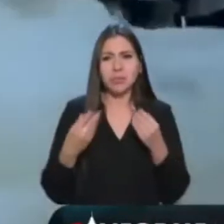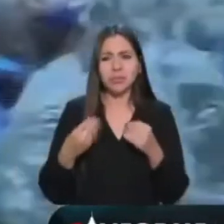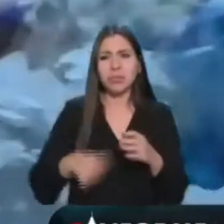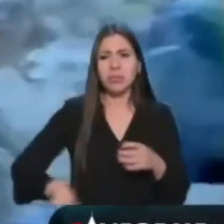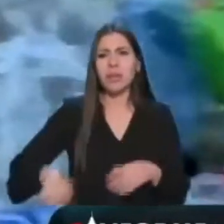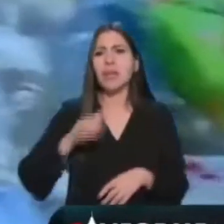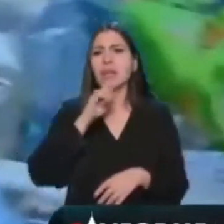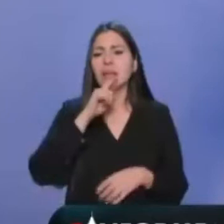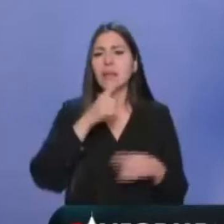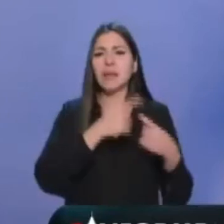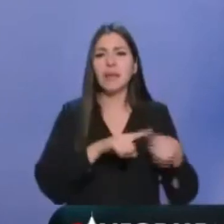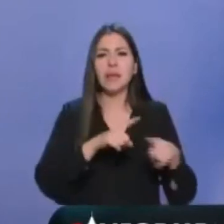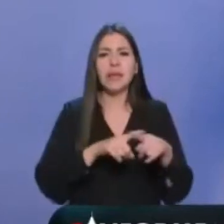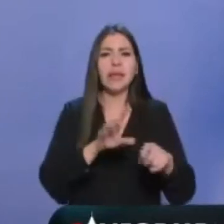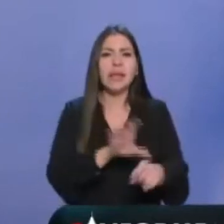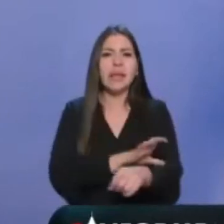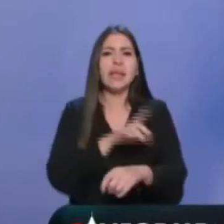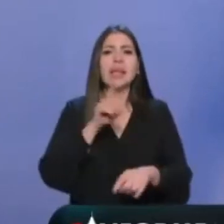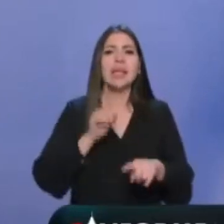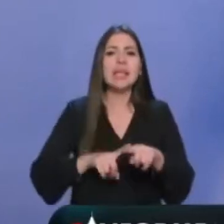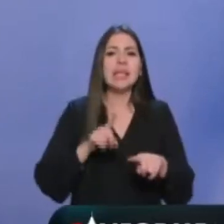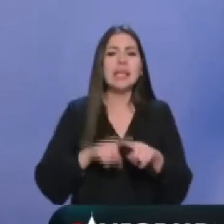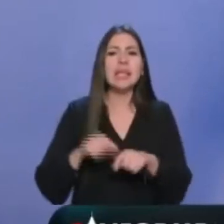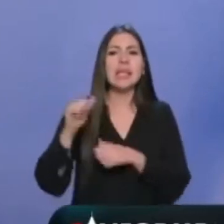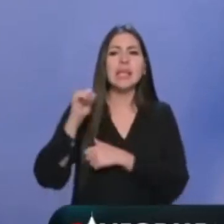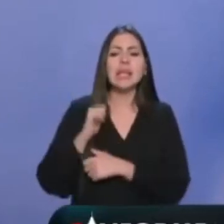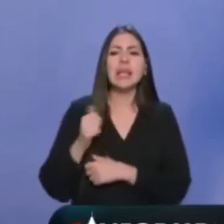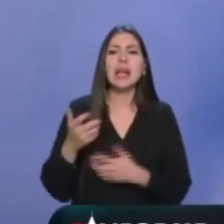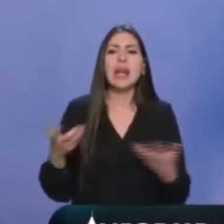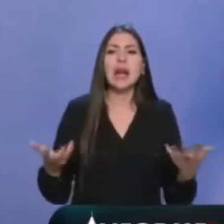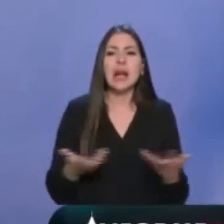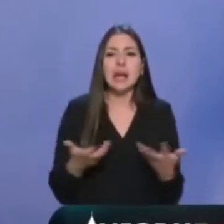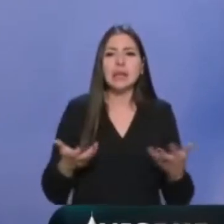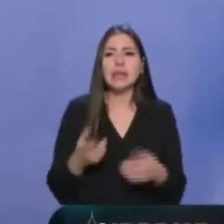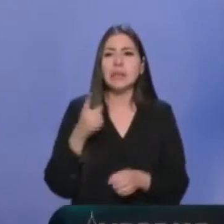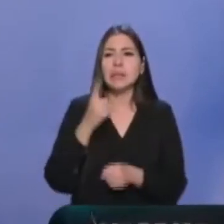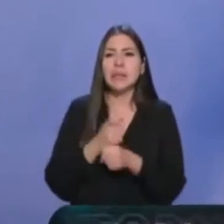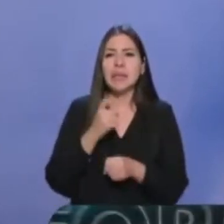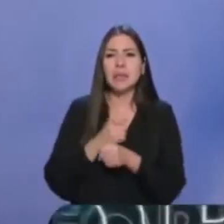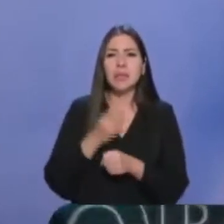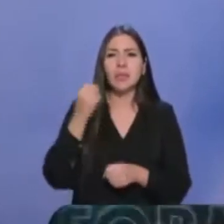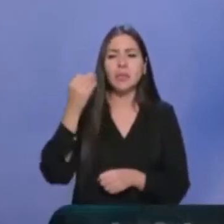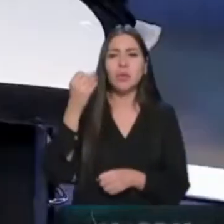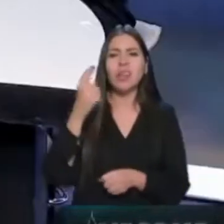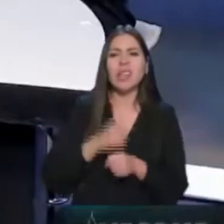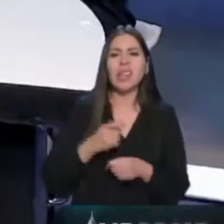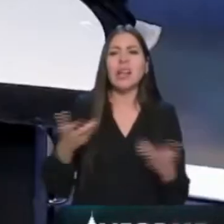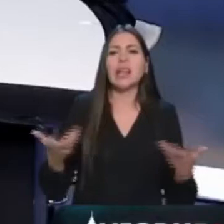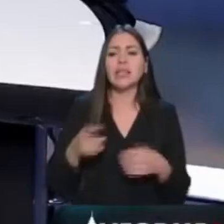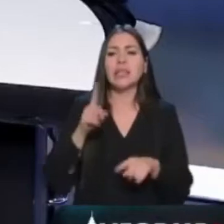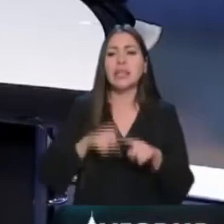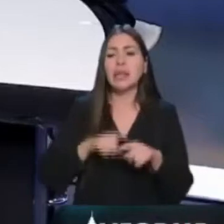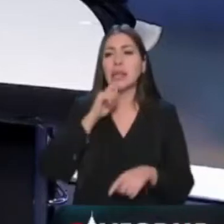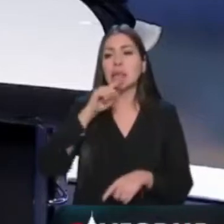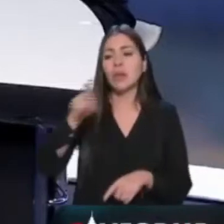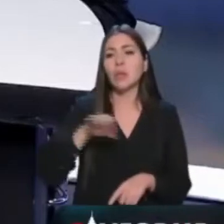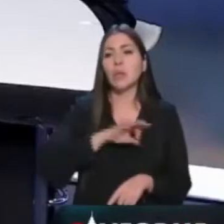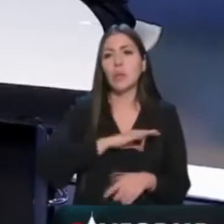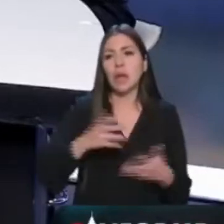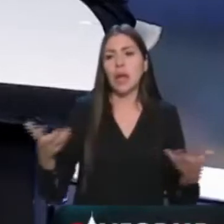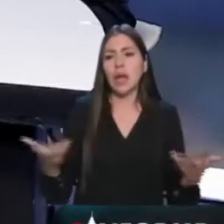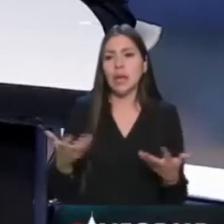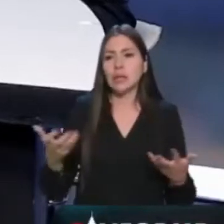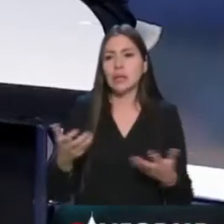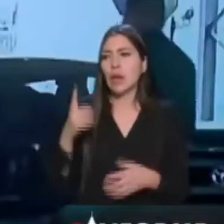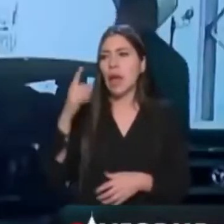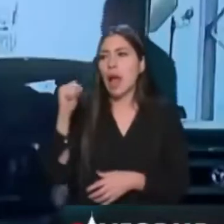energías sucias. ¿Quiénes son las que las están provocando primordialmente y por tanto tendrían también la mayor posibilidad de hacer